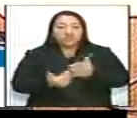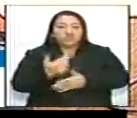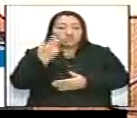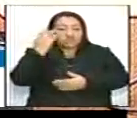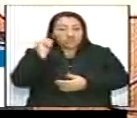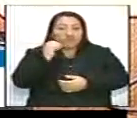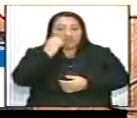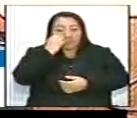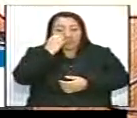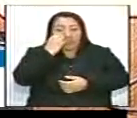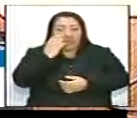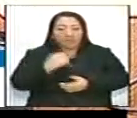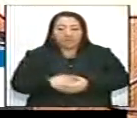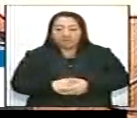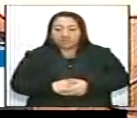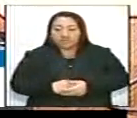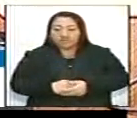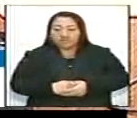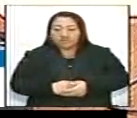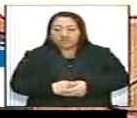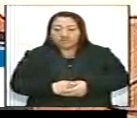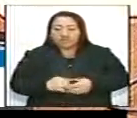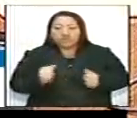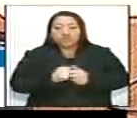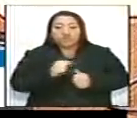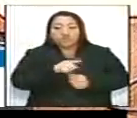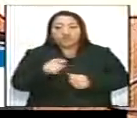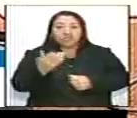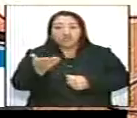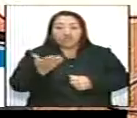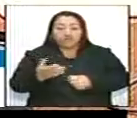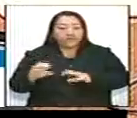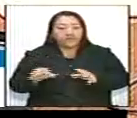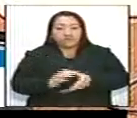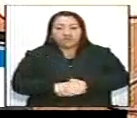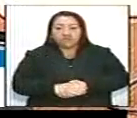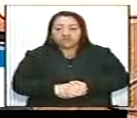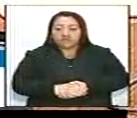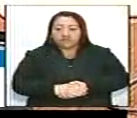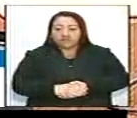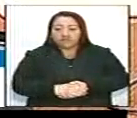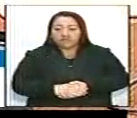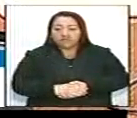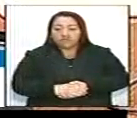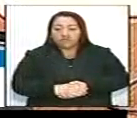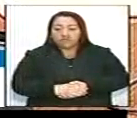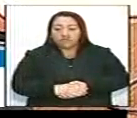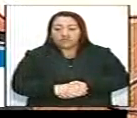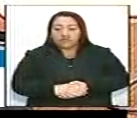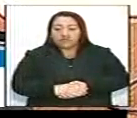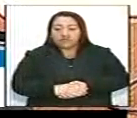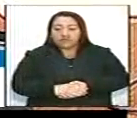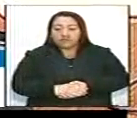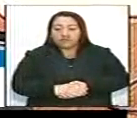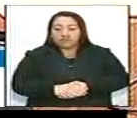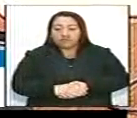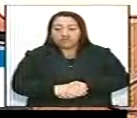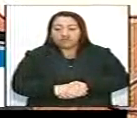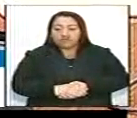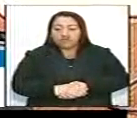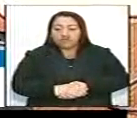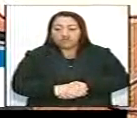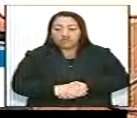posición acerca de estos reclamos que se están planteando, ¿no? Pero finalmente, más allá